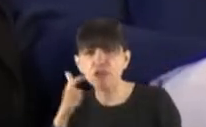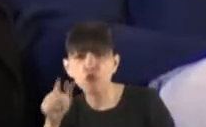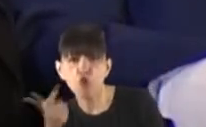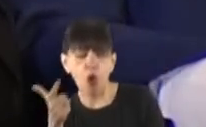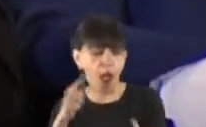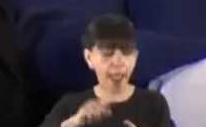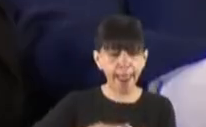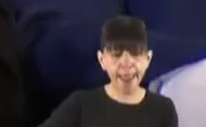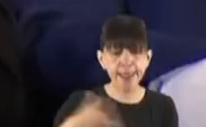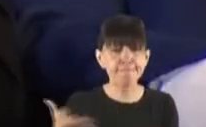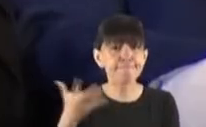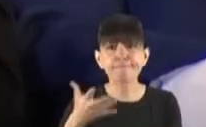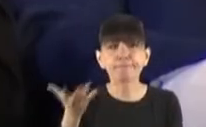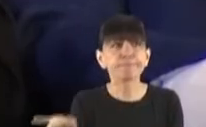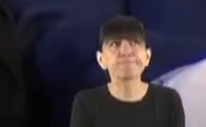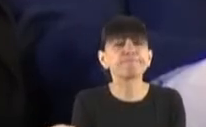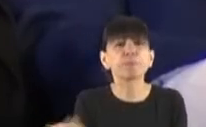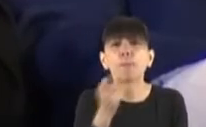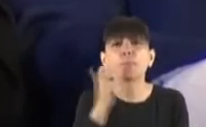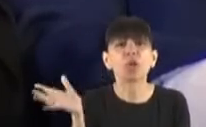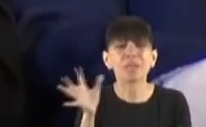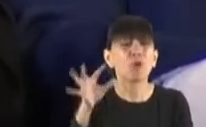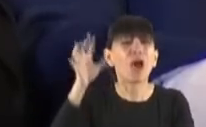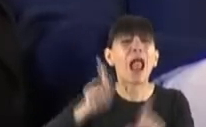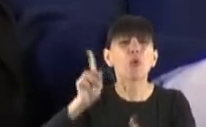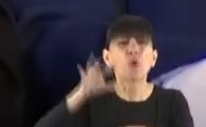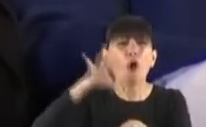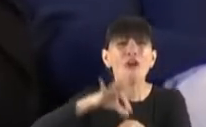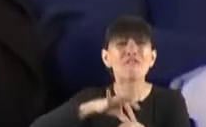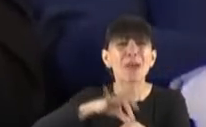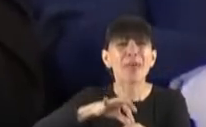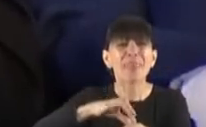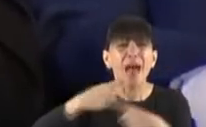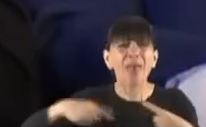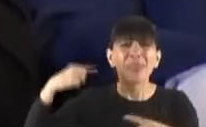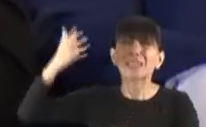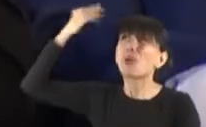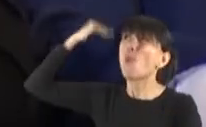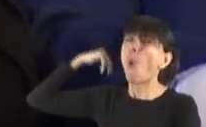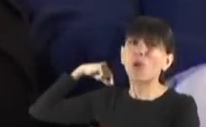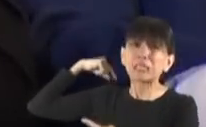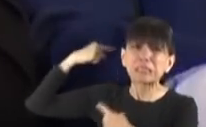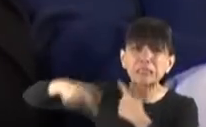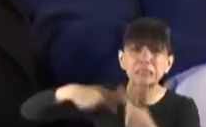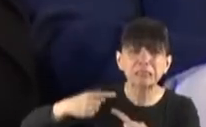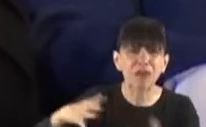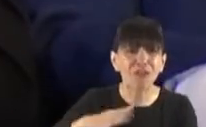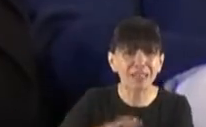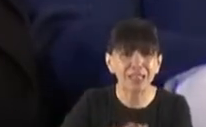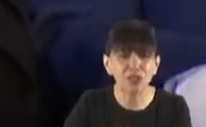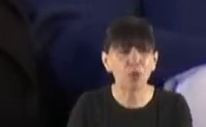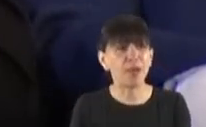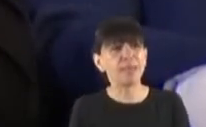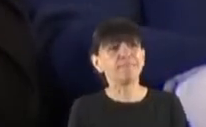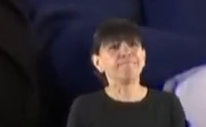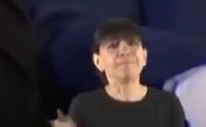los que mueren por enfermedades que vienen de la Edad Media y que todavía no han podido resolverse, que piensen en el